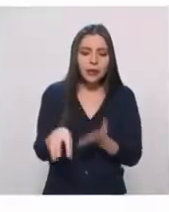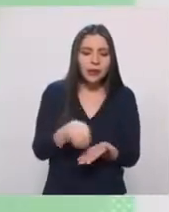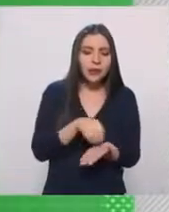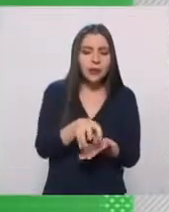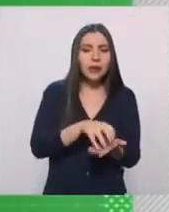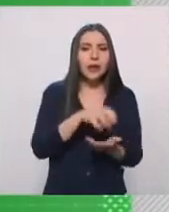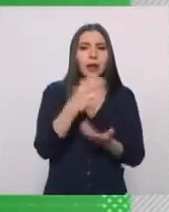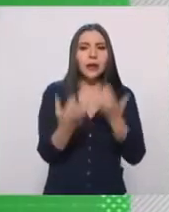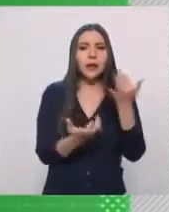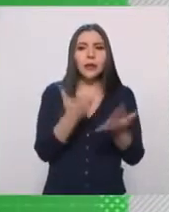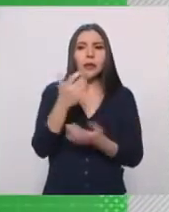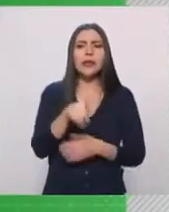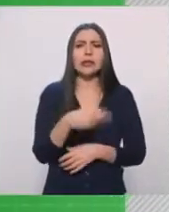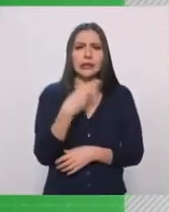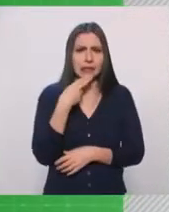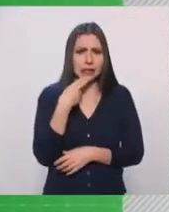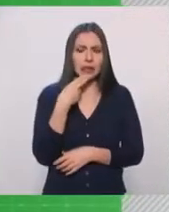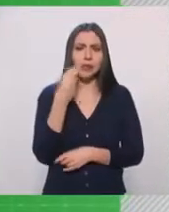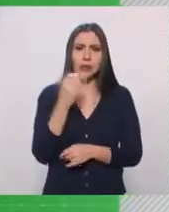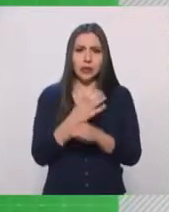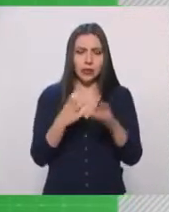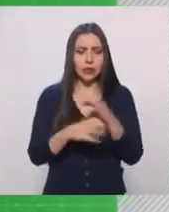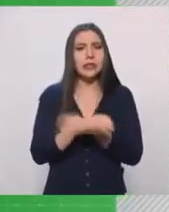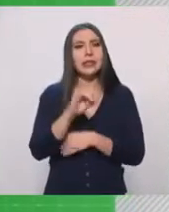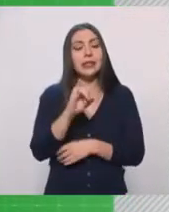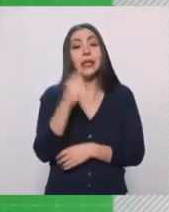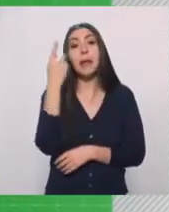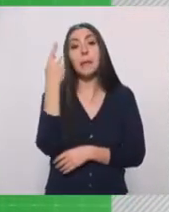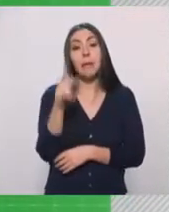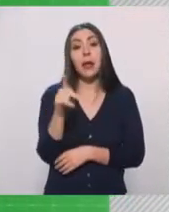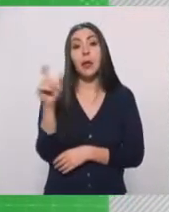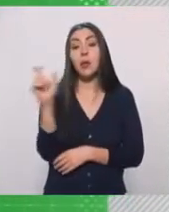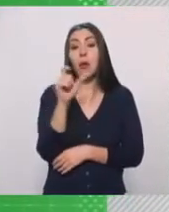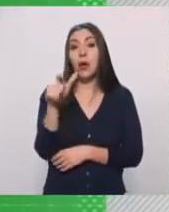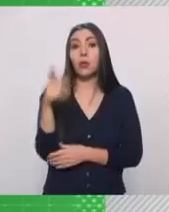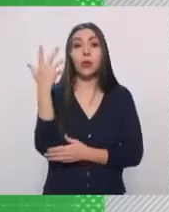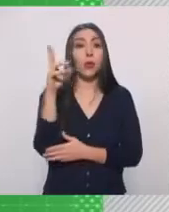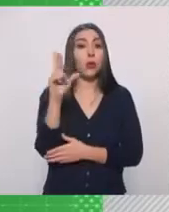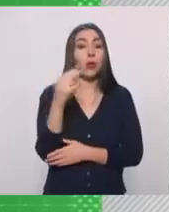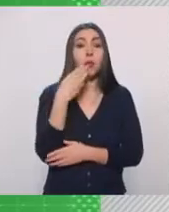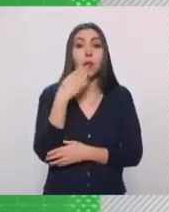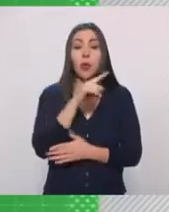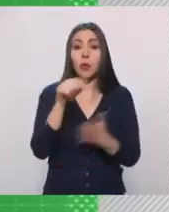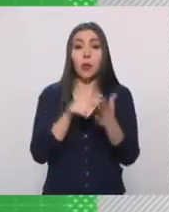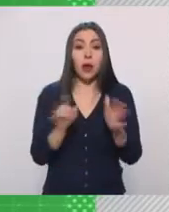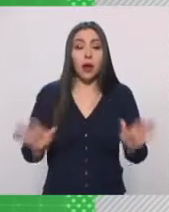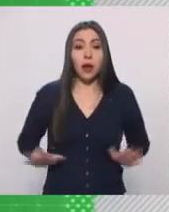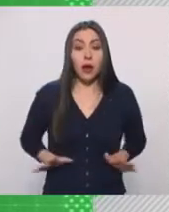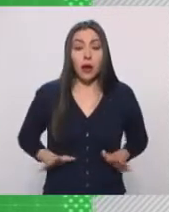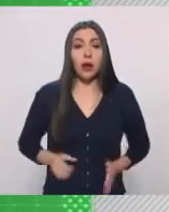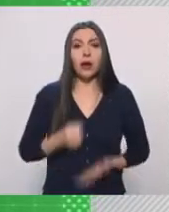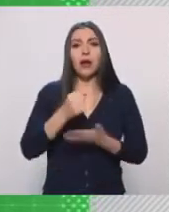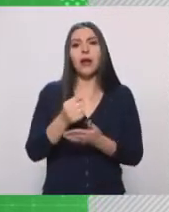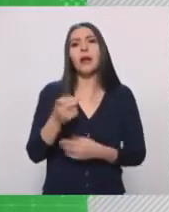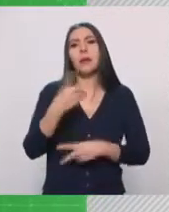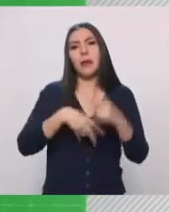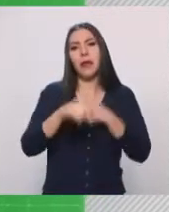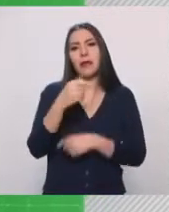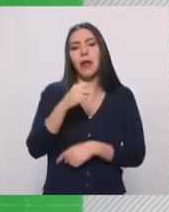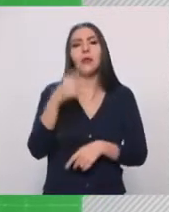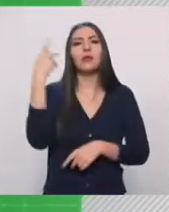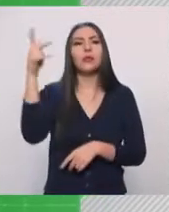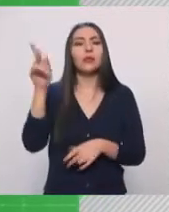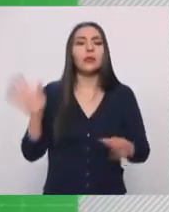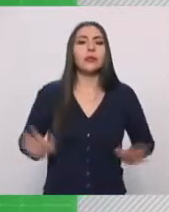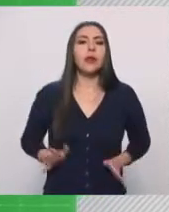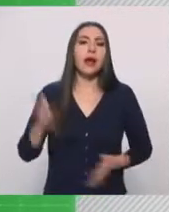mal puesto o en condiciones donde no es un árbol europeo, bueno, pues ya hace un poco de daño. Pero tenemos otros, por ejemplo,